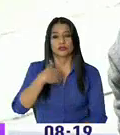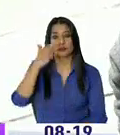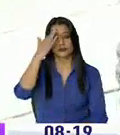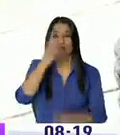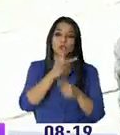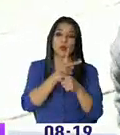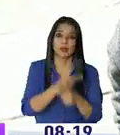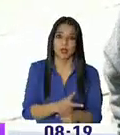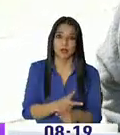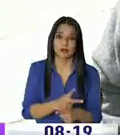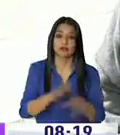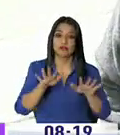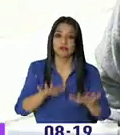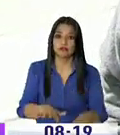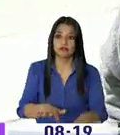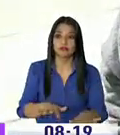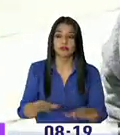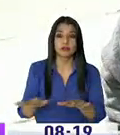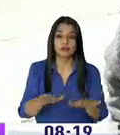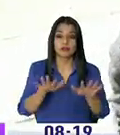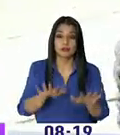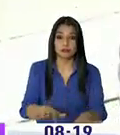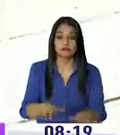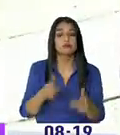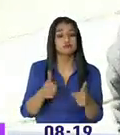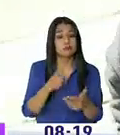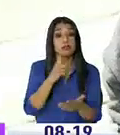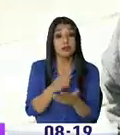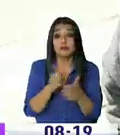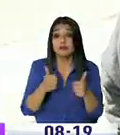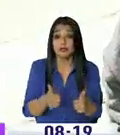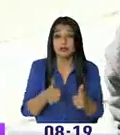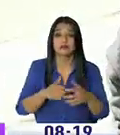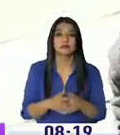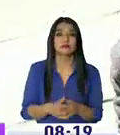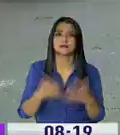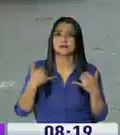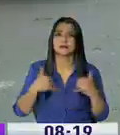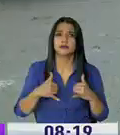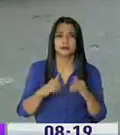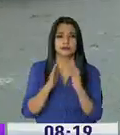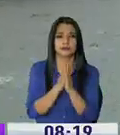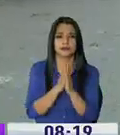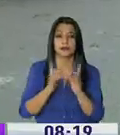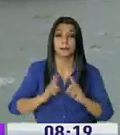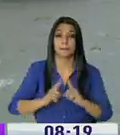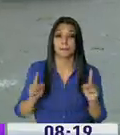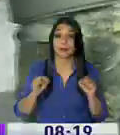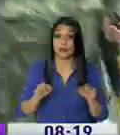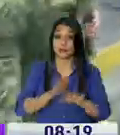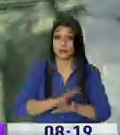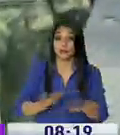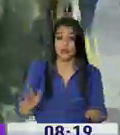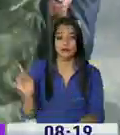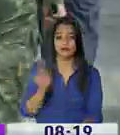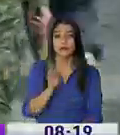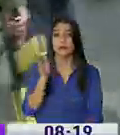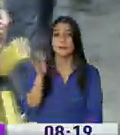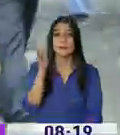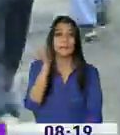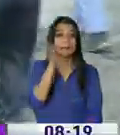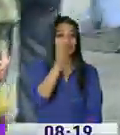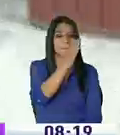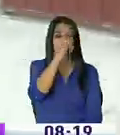de queda, todo eso. Sí, eso es muy bueno y quiero que sigan así. Pero no solo esto, durante el recorrido,